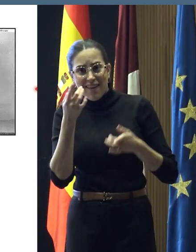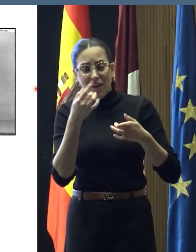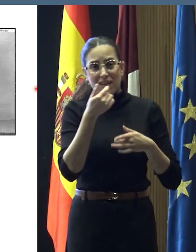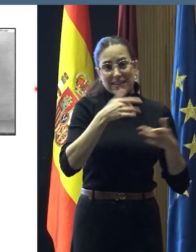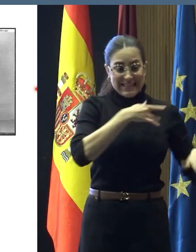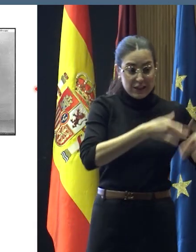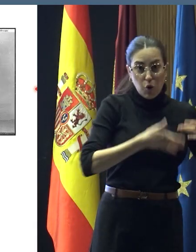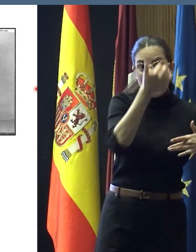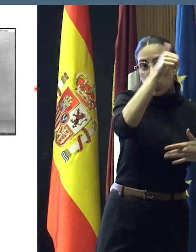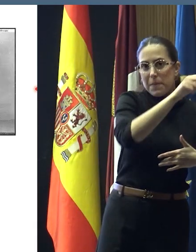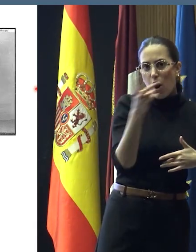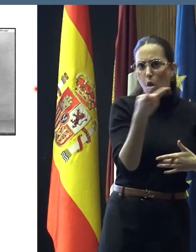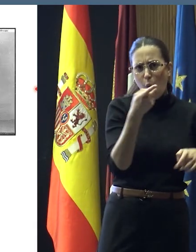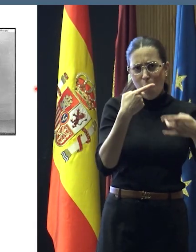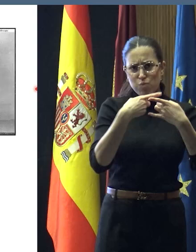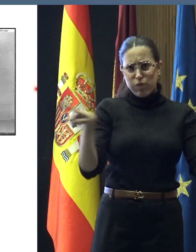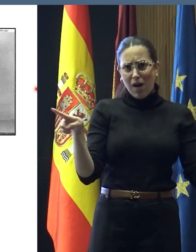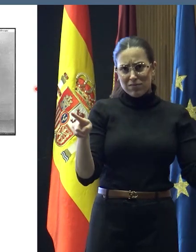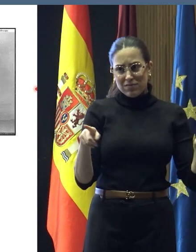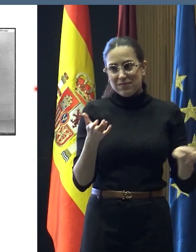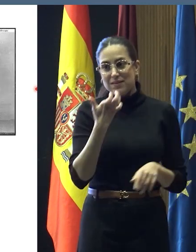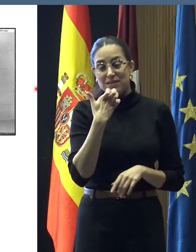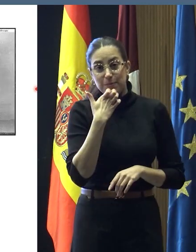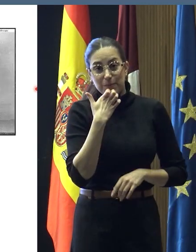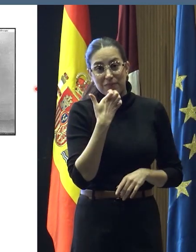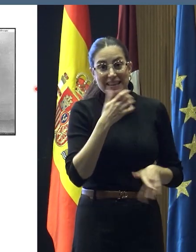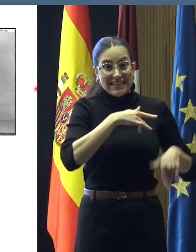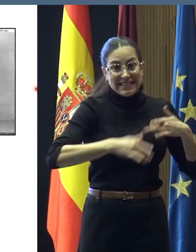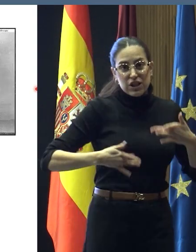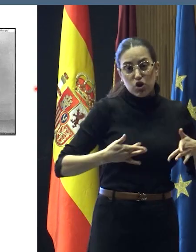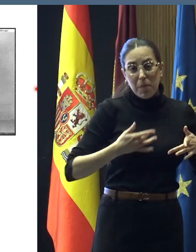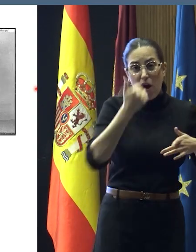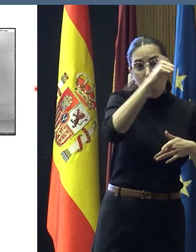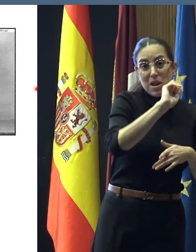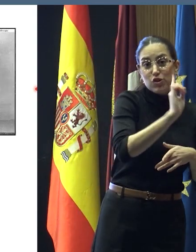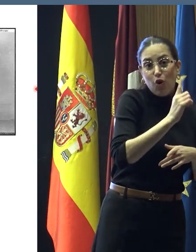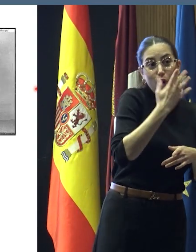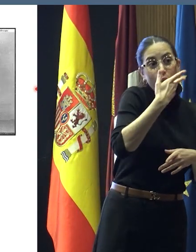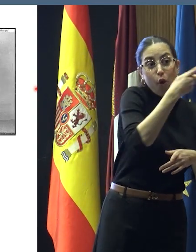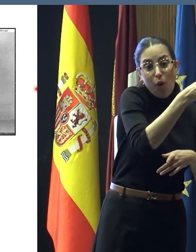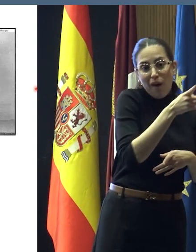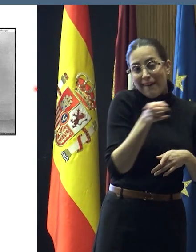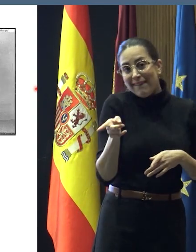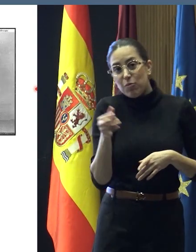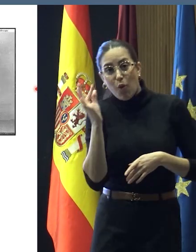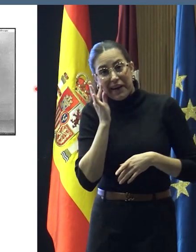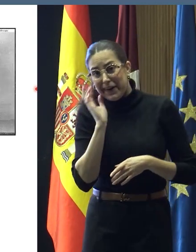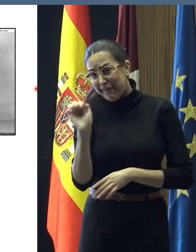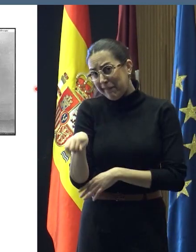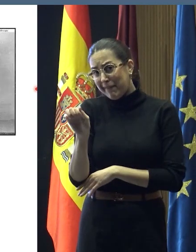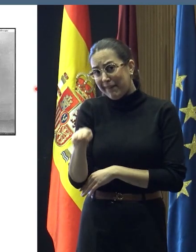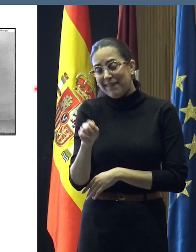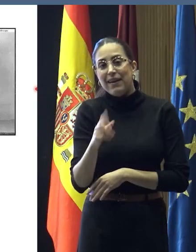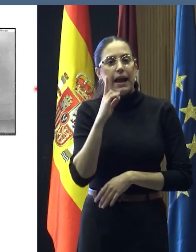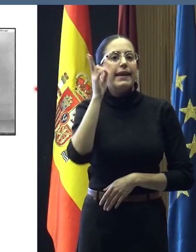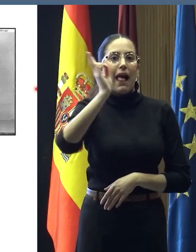desapercibidas para quienes solo conocen la manifestación masculina. Tenía razón, pero eran palabras de